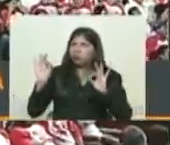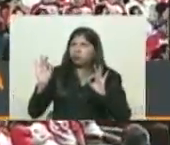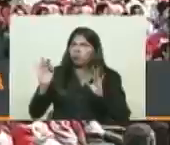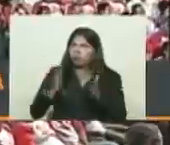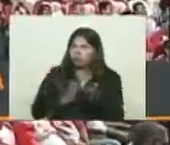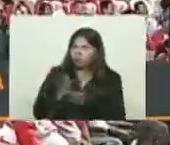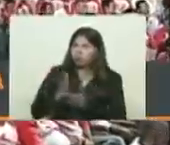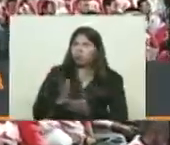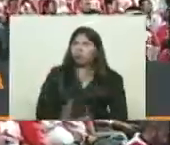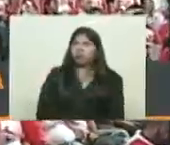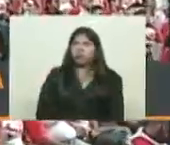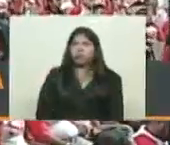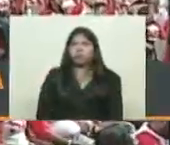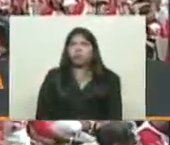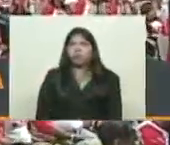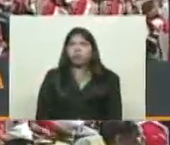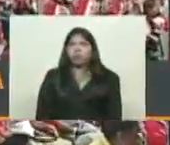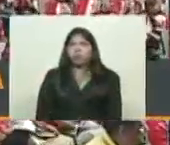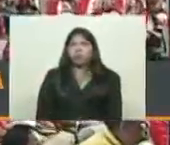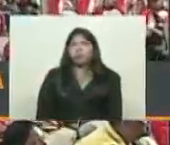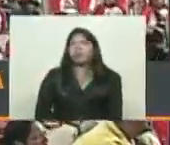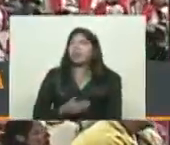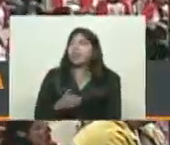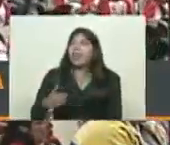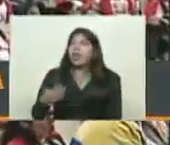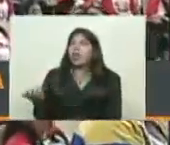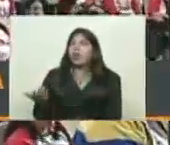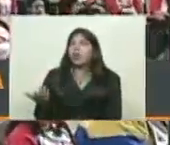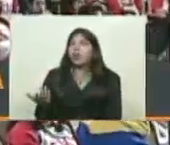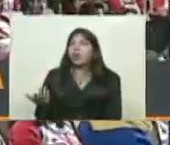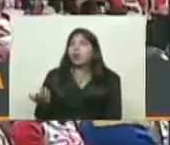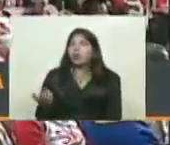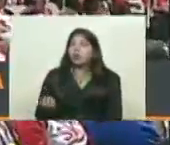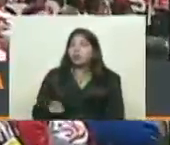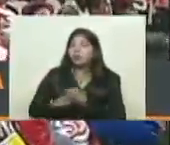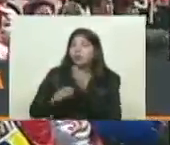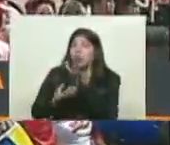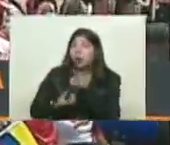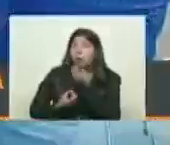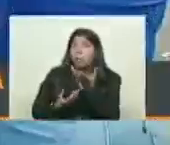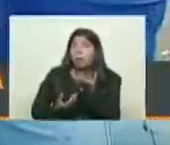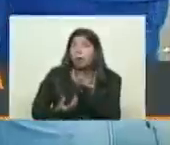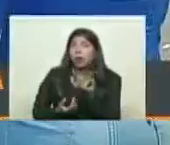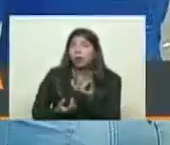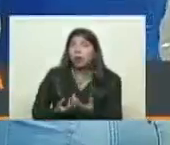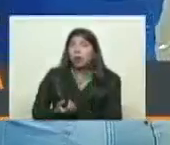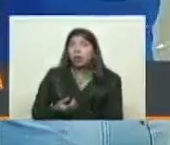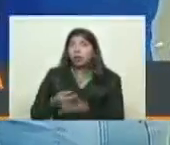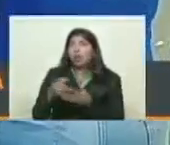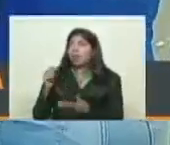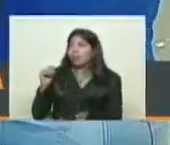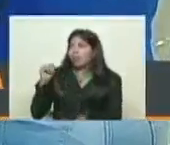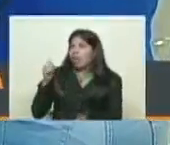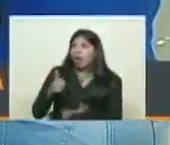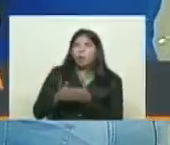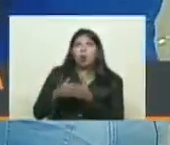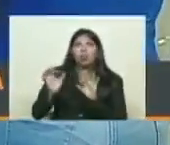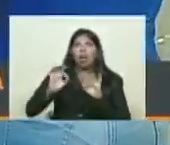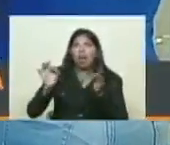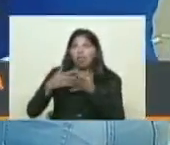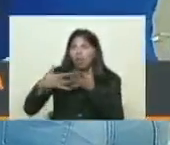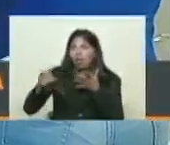tomarme el atrevimiento, porque tenía mucho tiempo, presidente, que no escribía, y quiero tomarme el